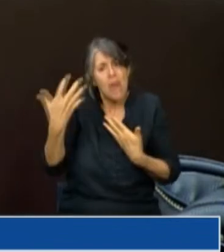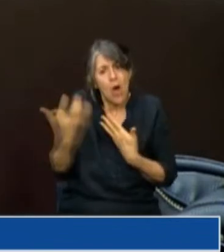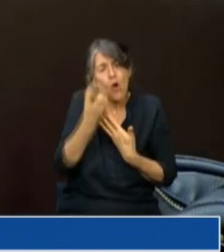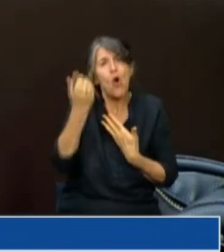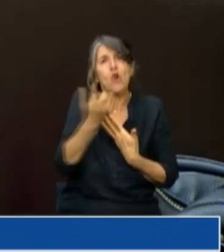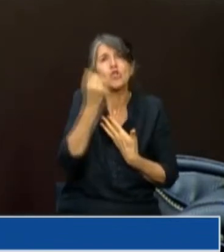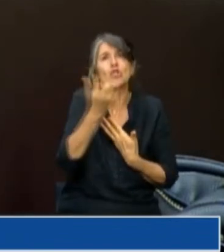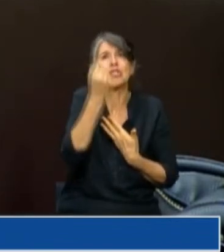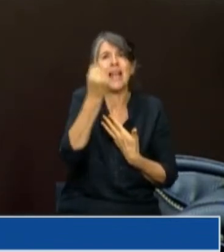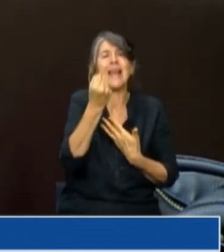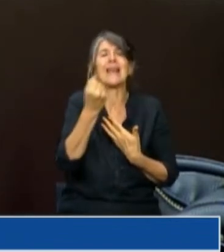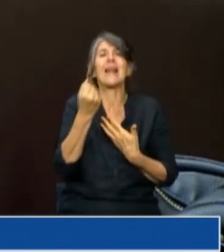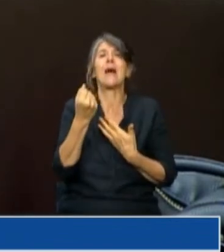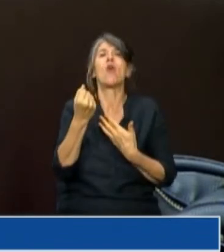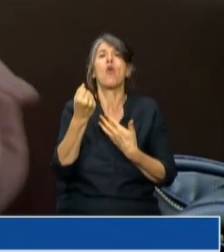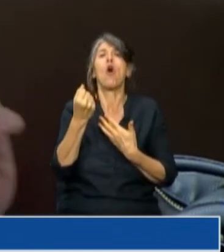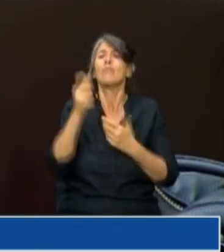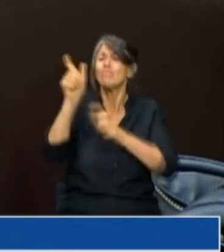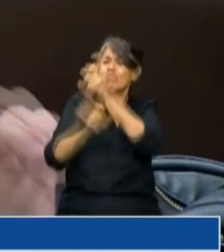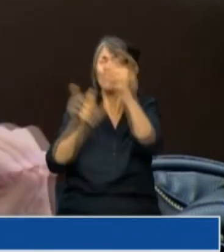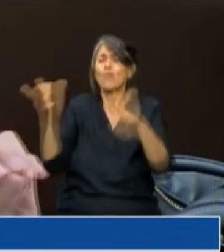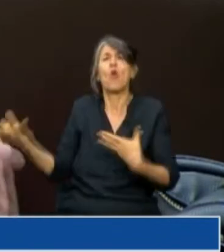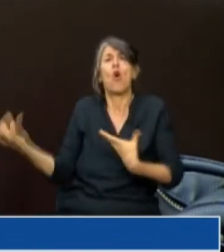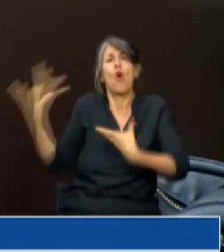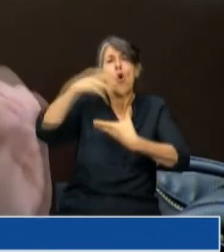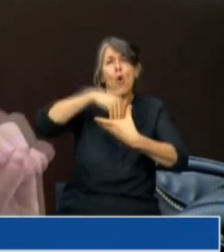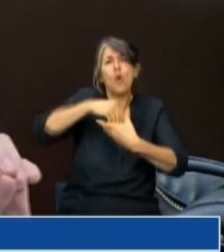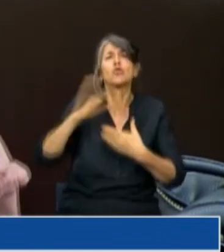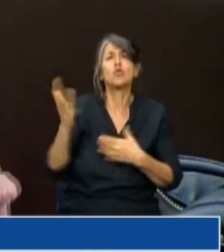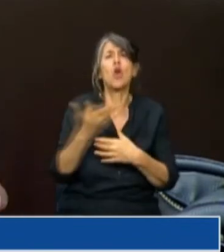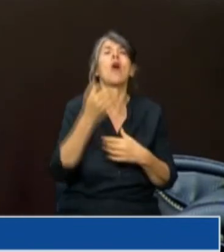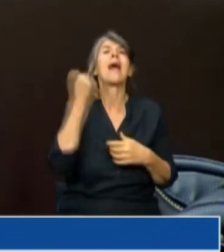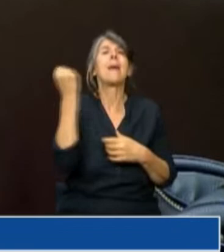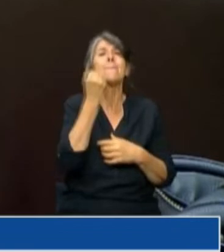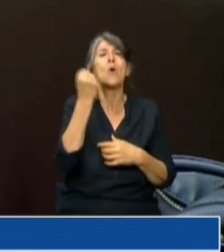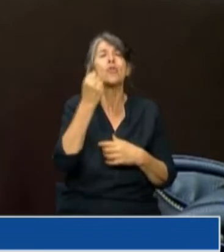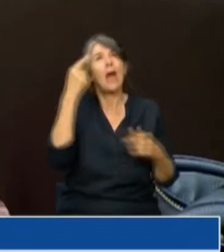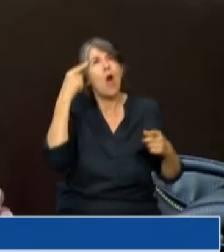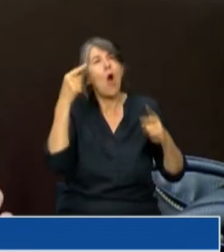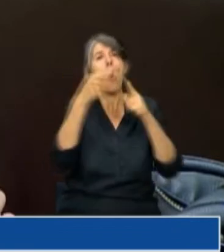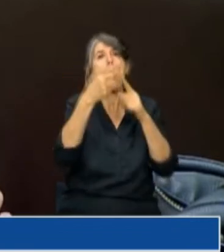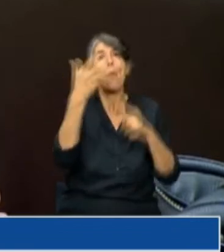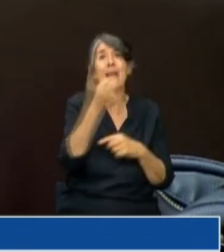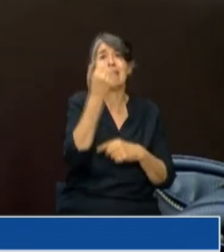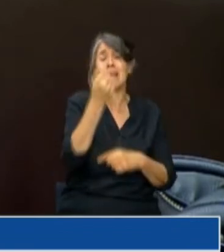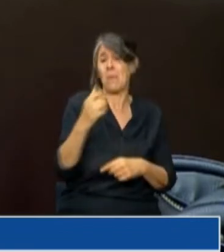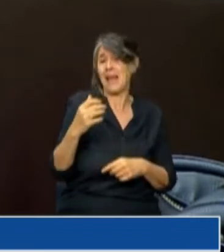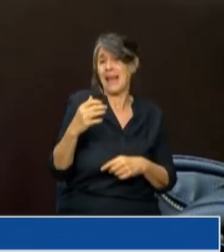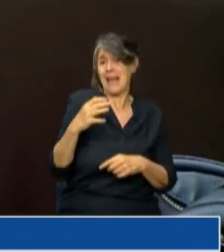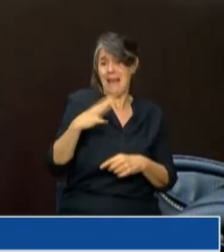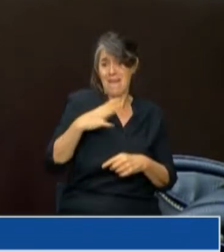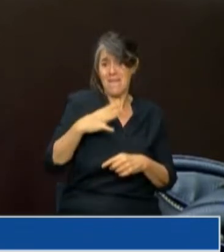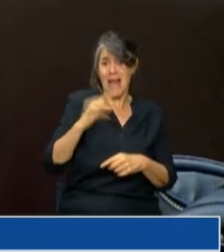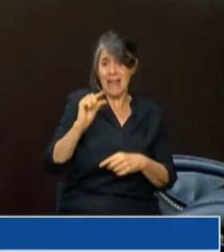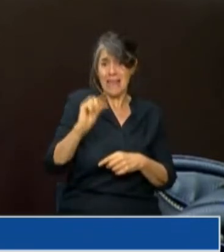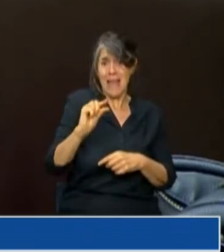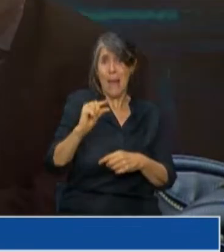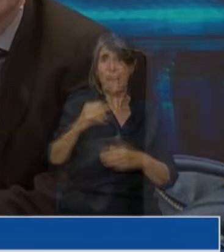con esta inclusión social y poder avanzar en metas y objetivos que queda muy poco tiempo ya para